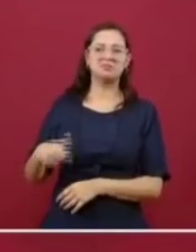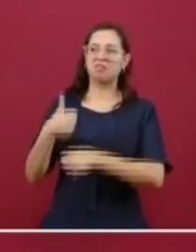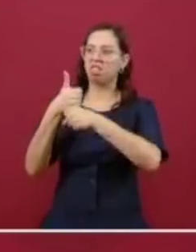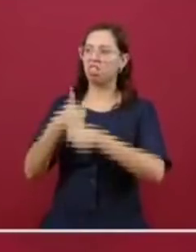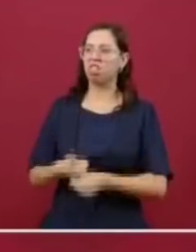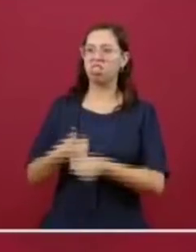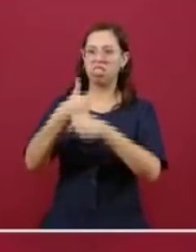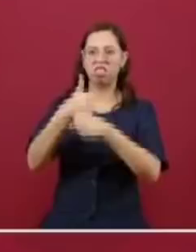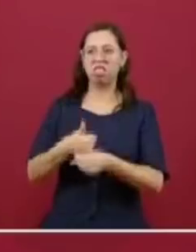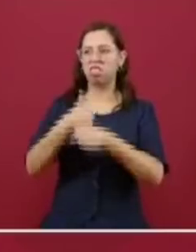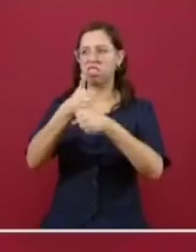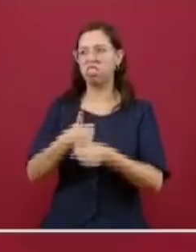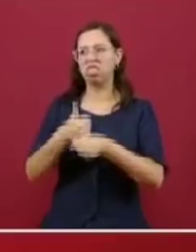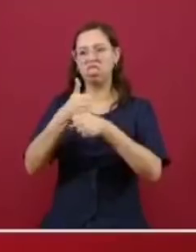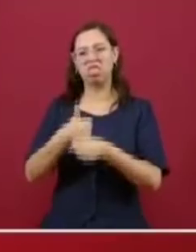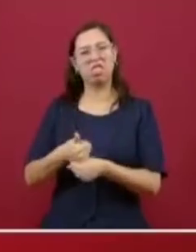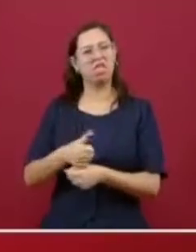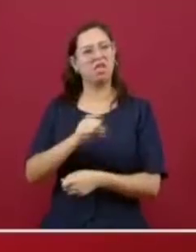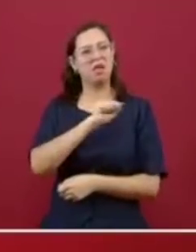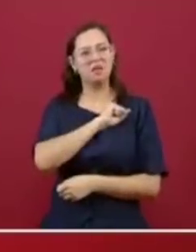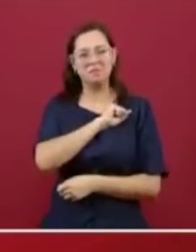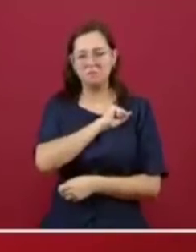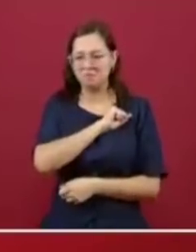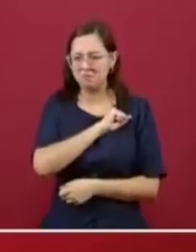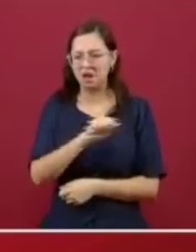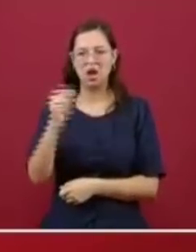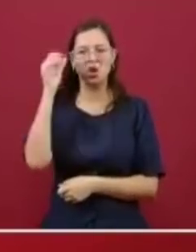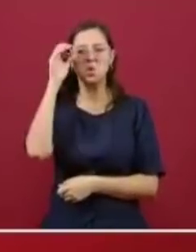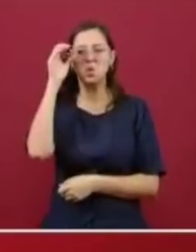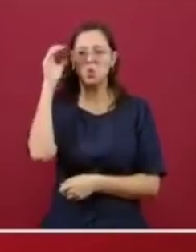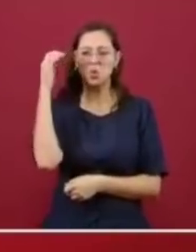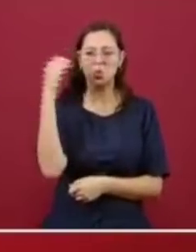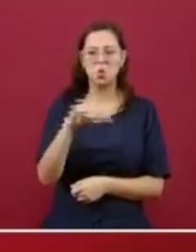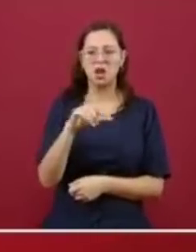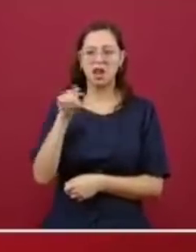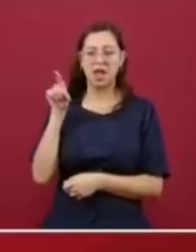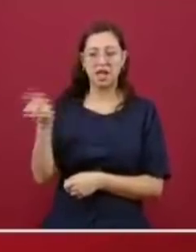Ahí estuvo preso